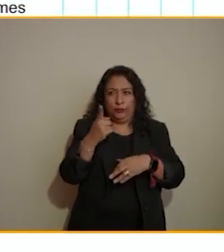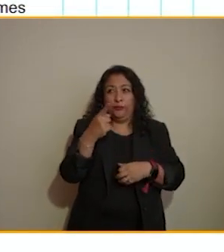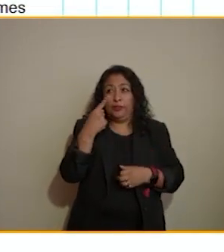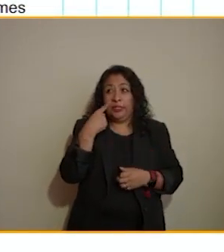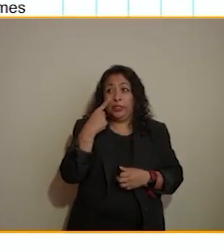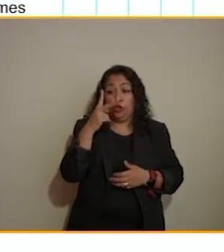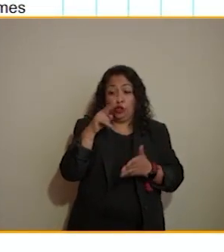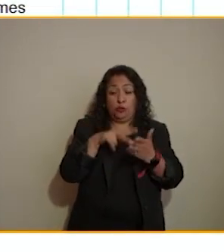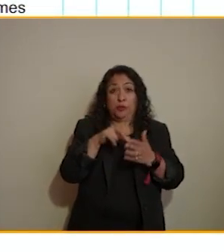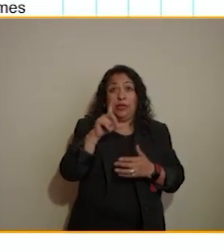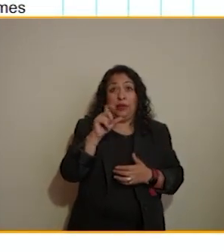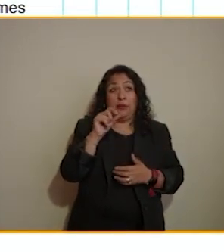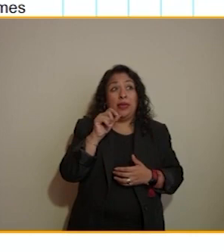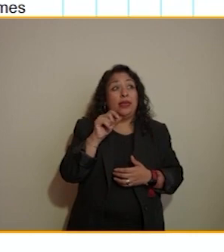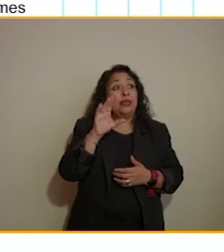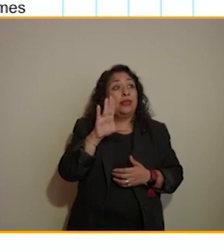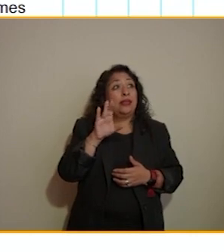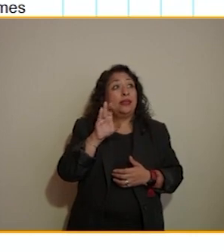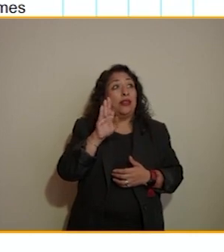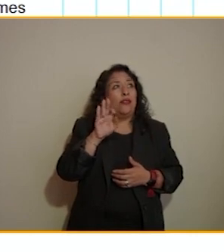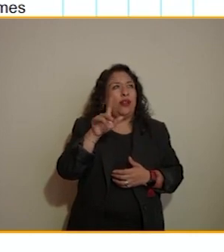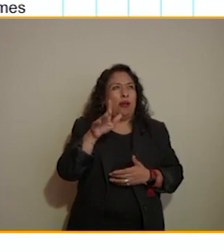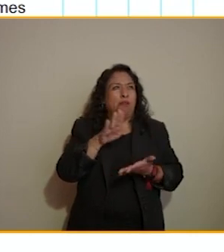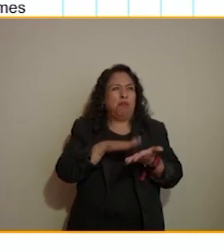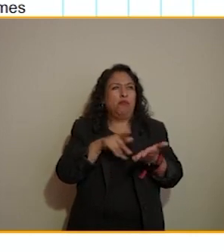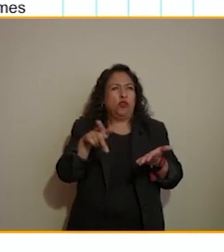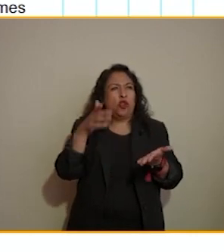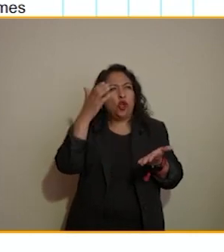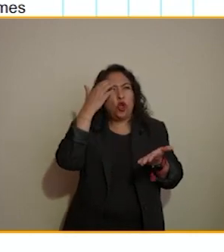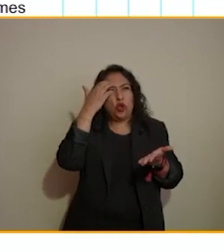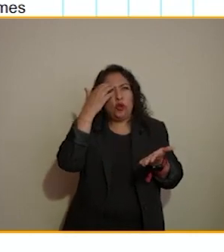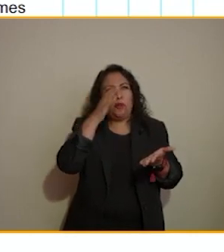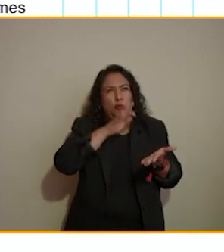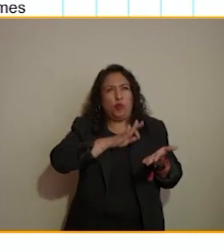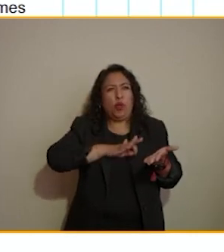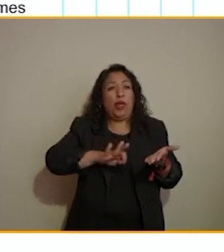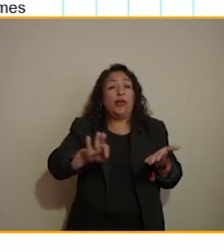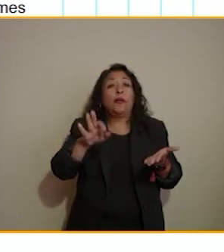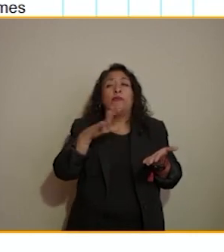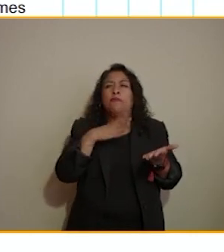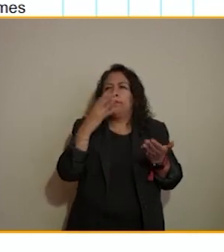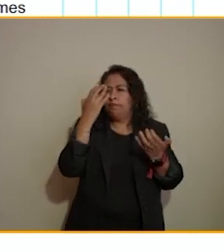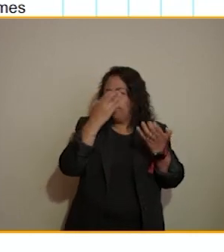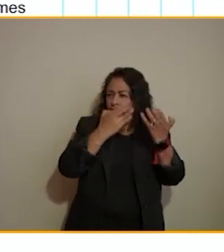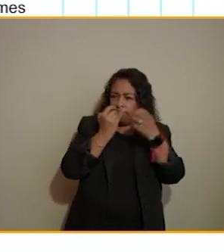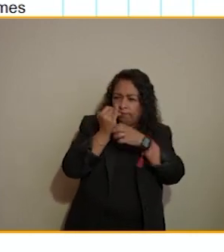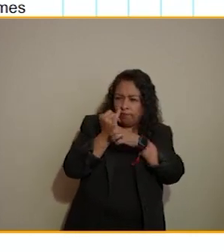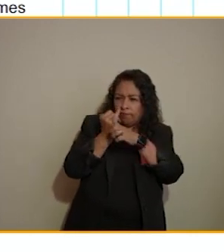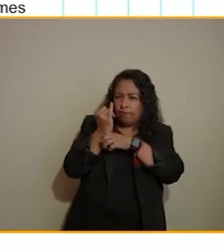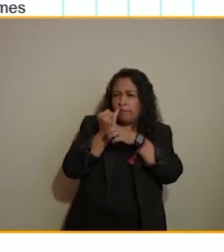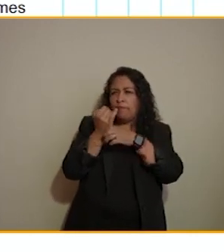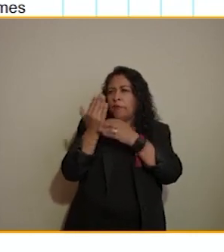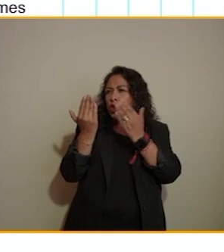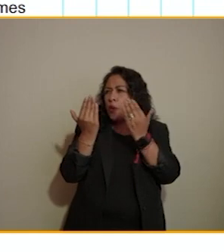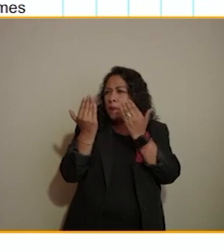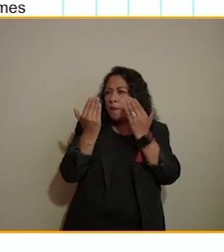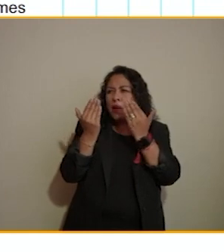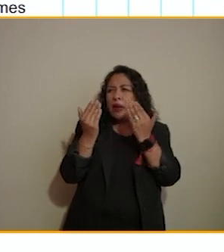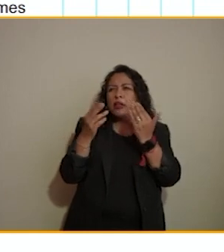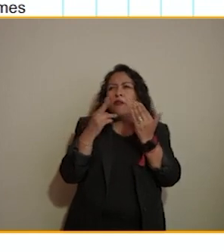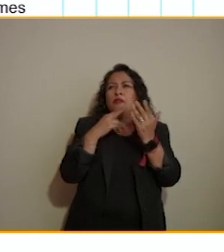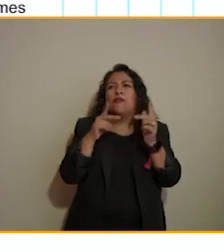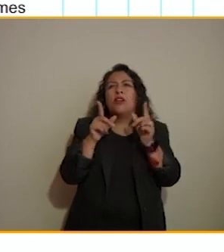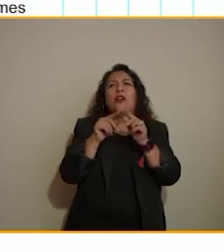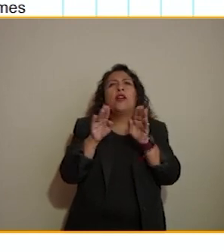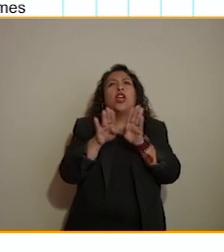el 2020, el CEPAL, en un documento que ustedes pueden consultar en línea, por supuesto, se hizo un análisis al respecto, un análisis comparativo breve al